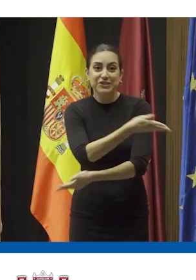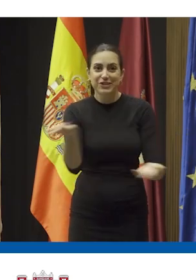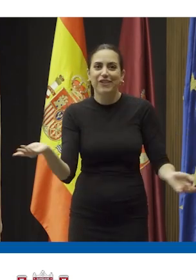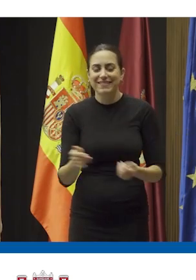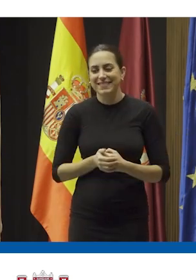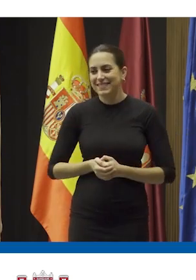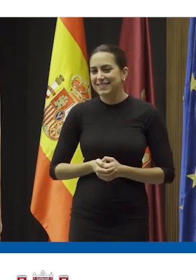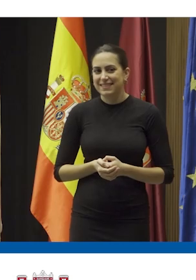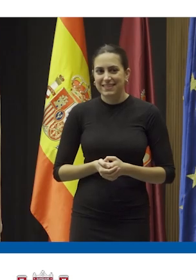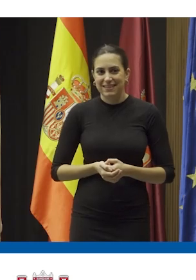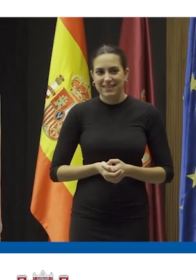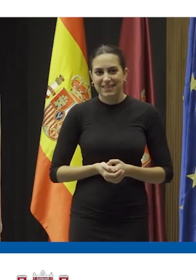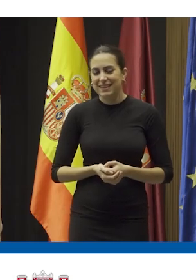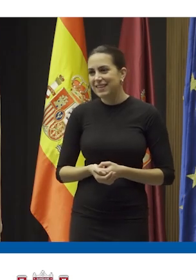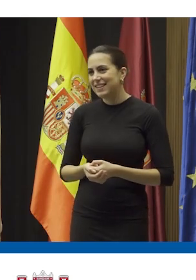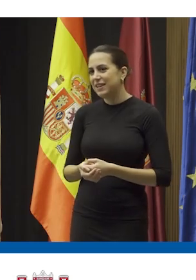Feliz Navidad.